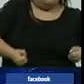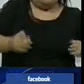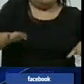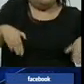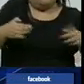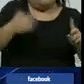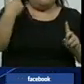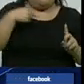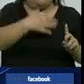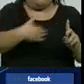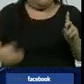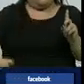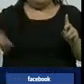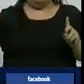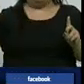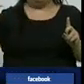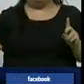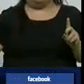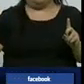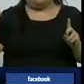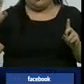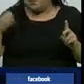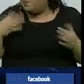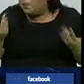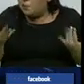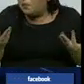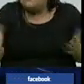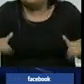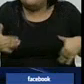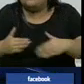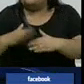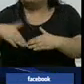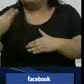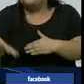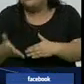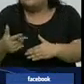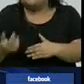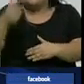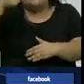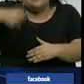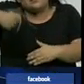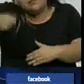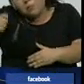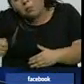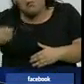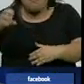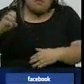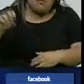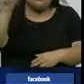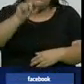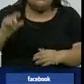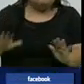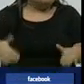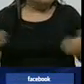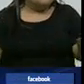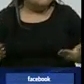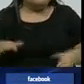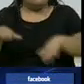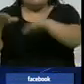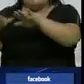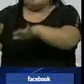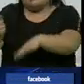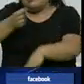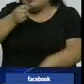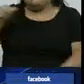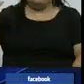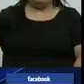de Nicolás Maduro. Es de esperar qué es lo que continuará sucediendo durante los próximos meses o las próximas semanas. Gracias, Antonio Valladares,